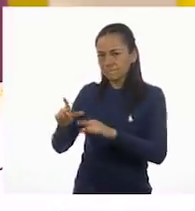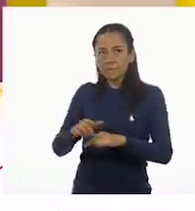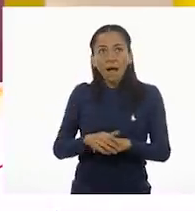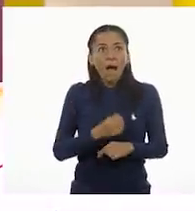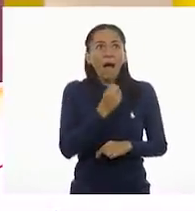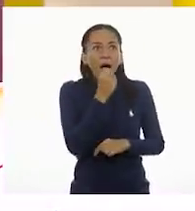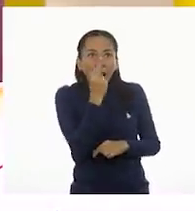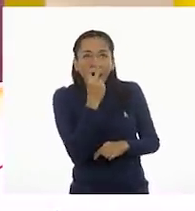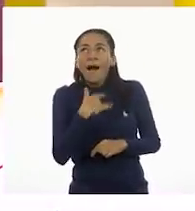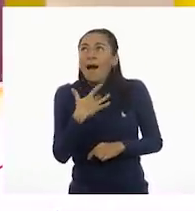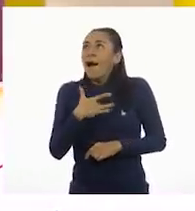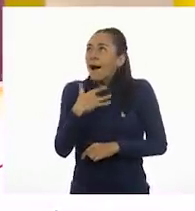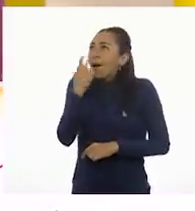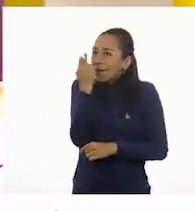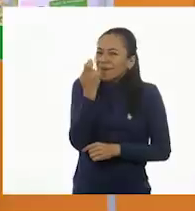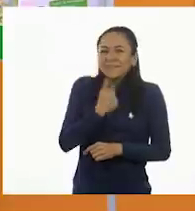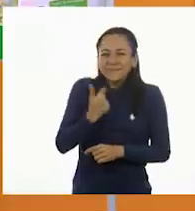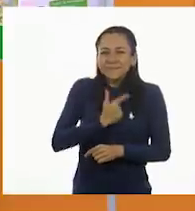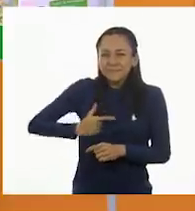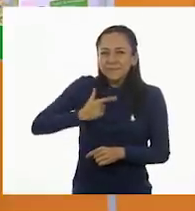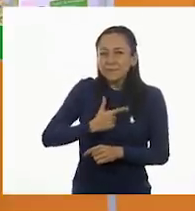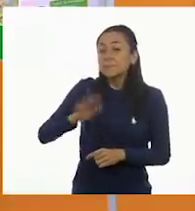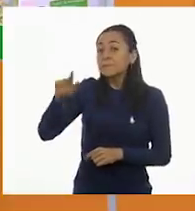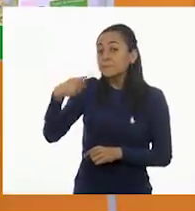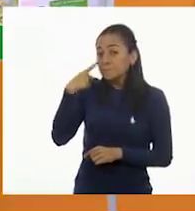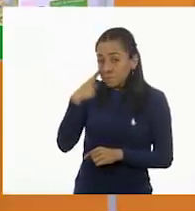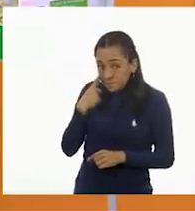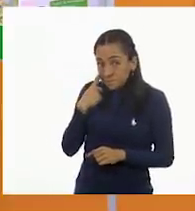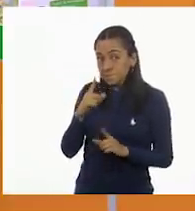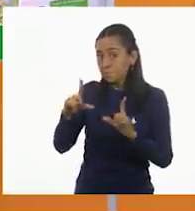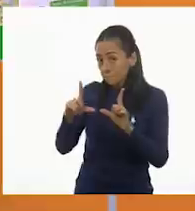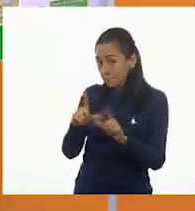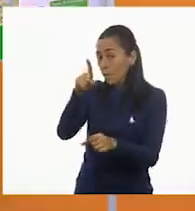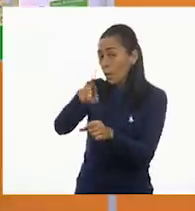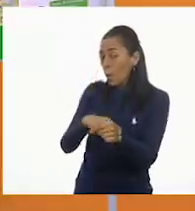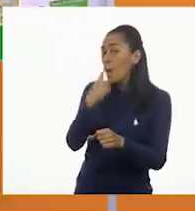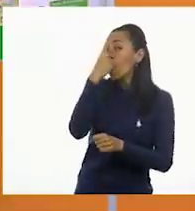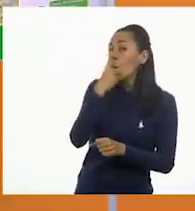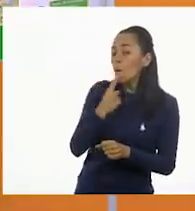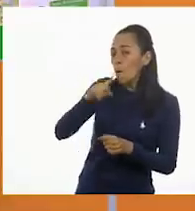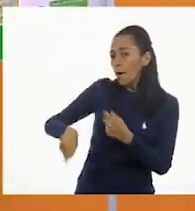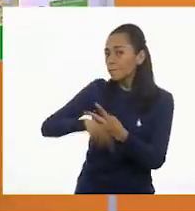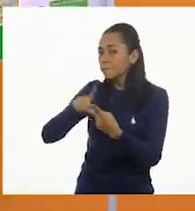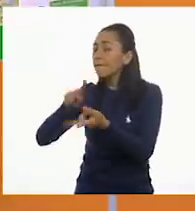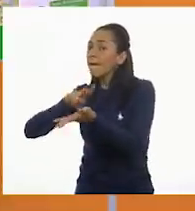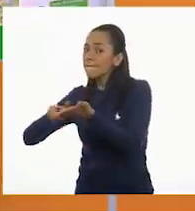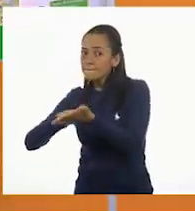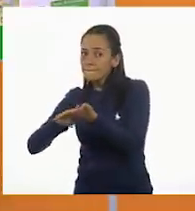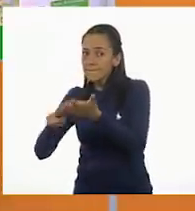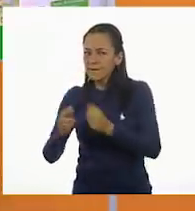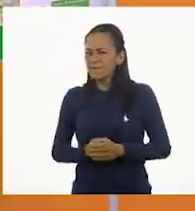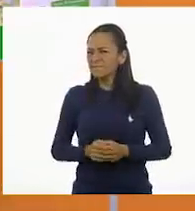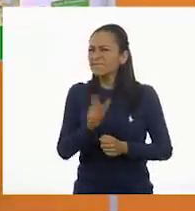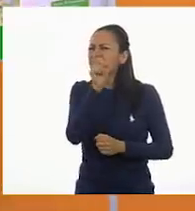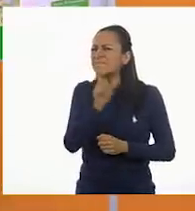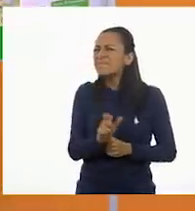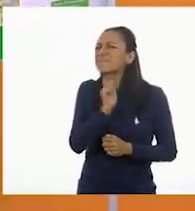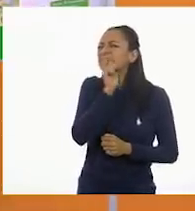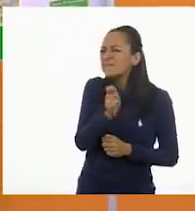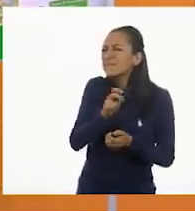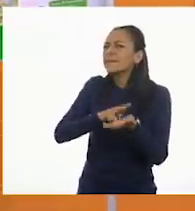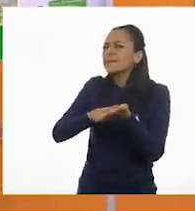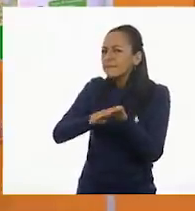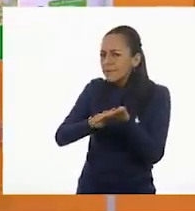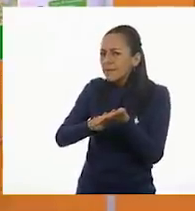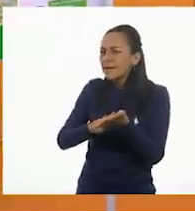¿okay? Son muy divertidas. Una roja y una verde. La verde representa una decisión que